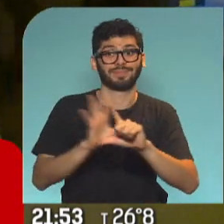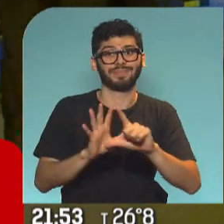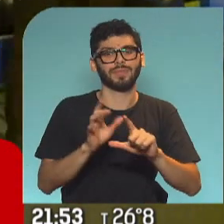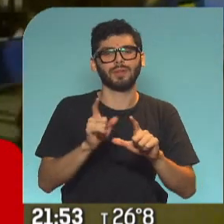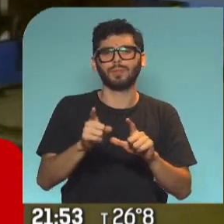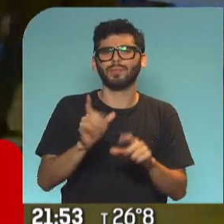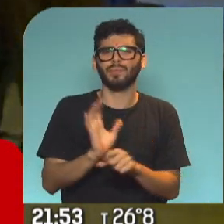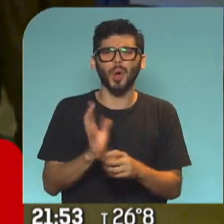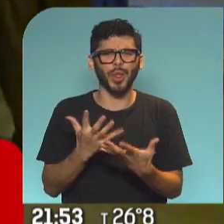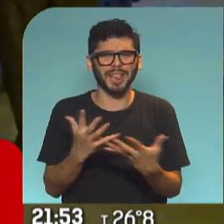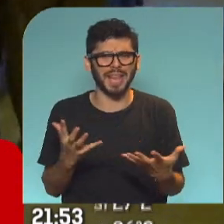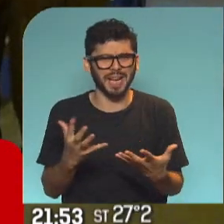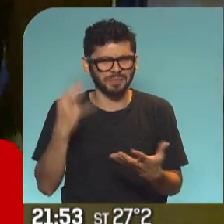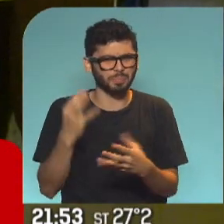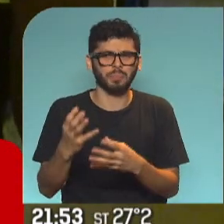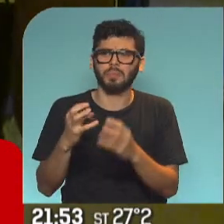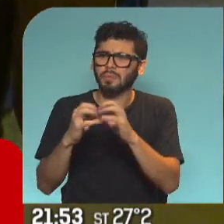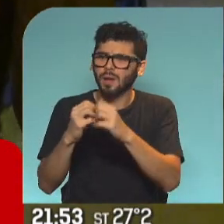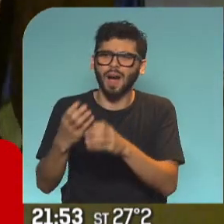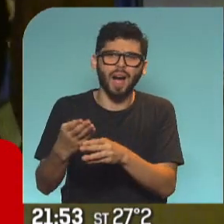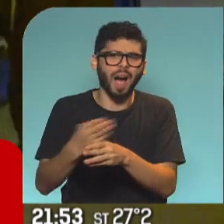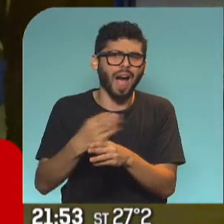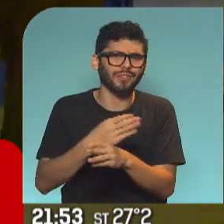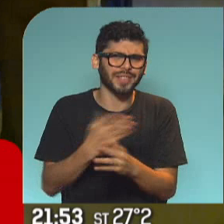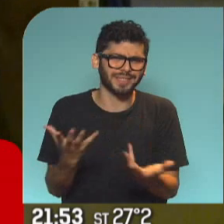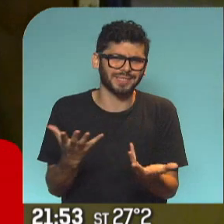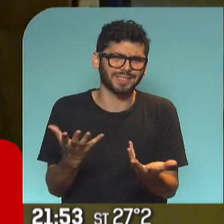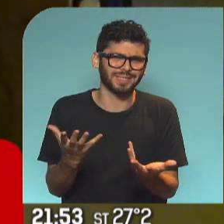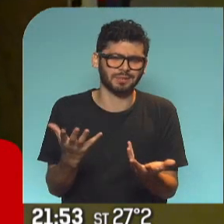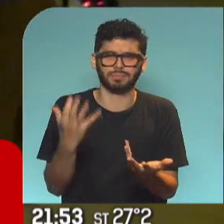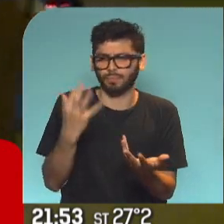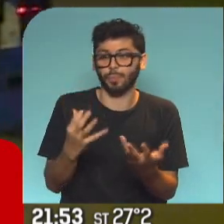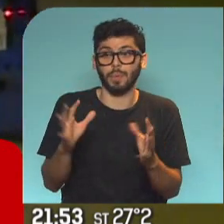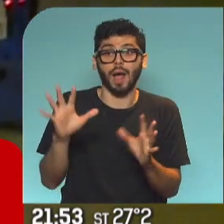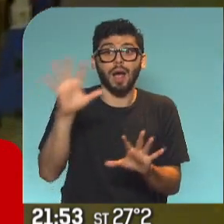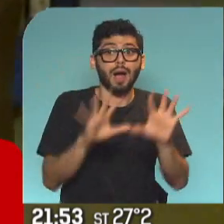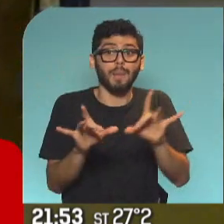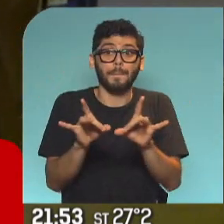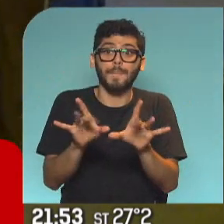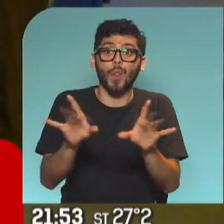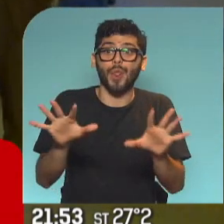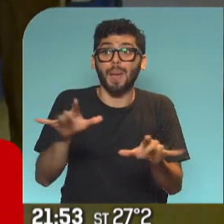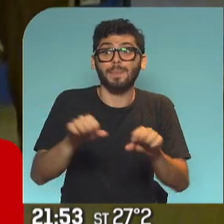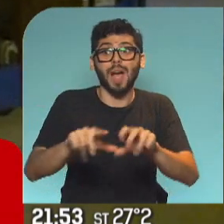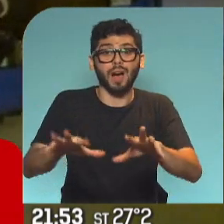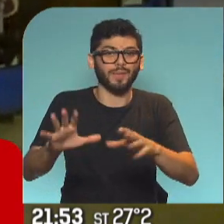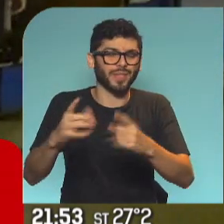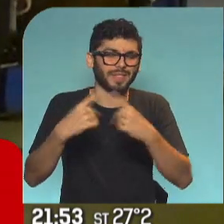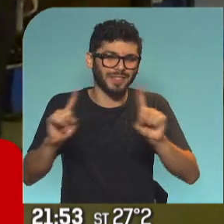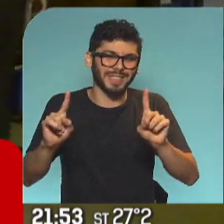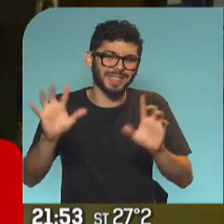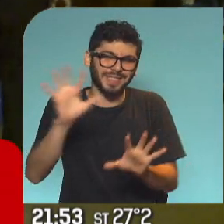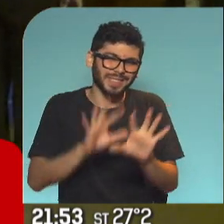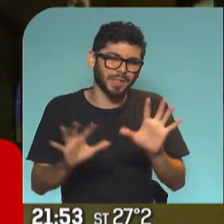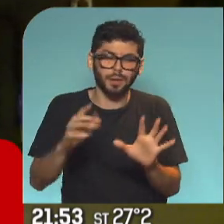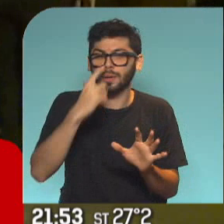¿no?, que se podría haber trabajado en la unidad del bloque y gestionar la vacuna y la pandemia incluso de otra manera. Bueno, llegamos... Cuando se